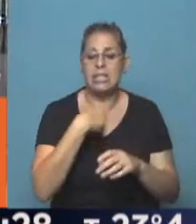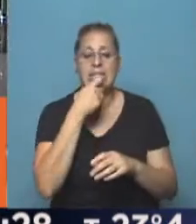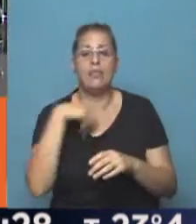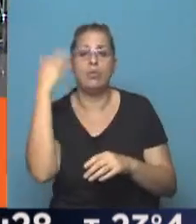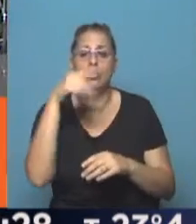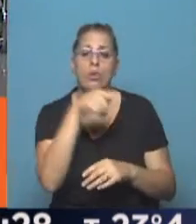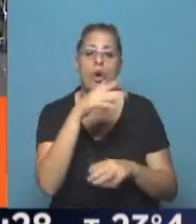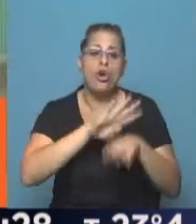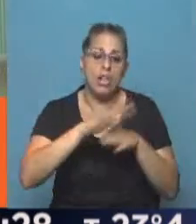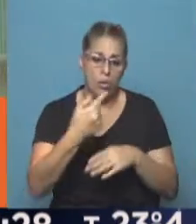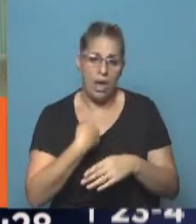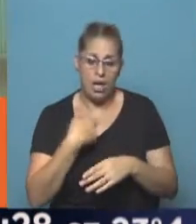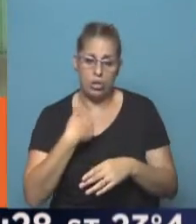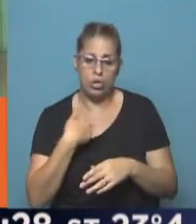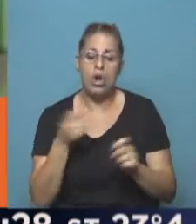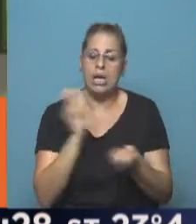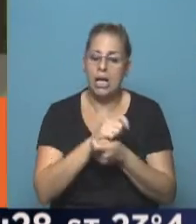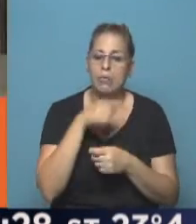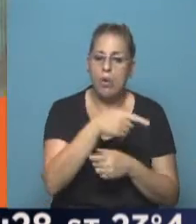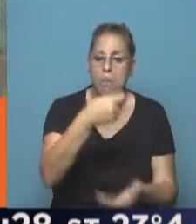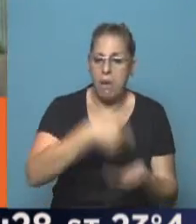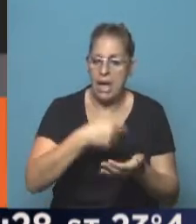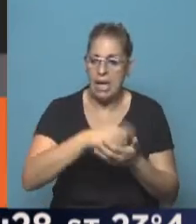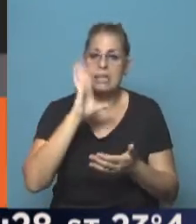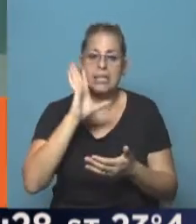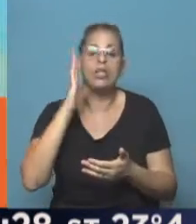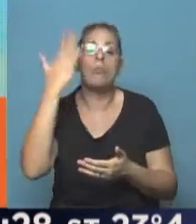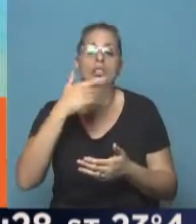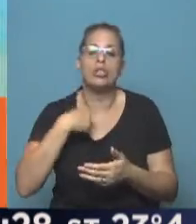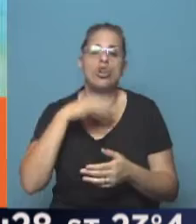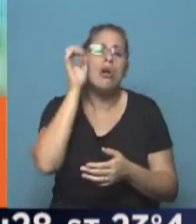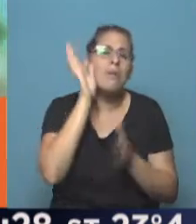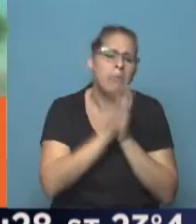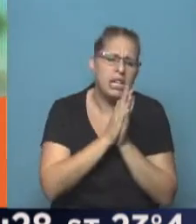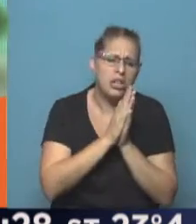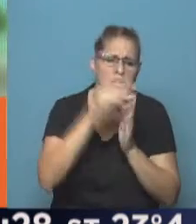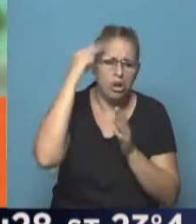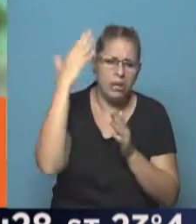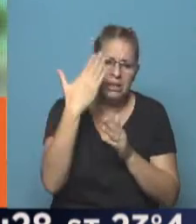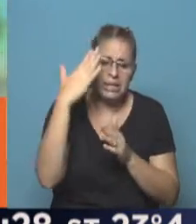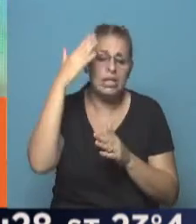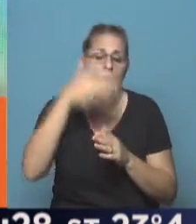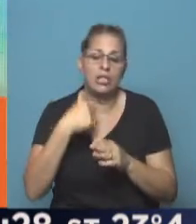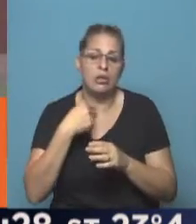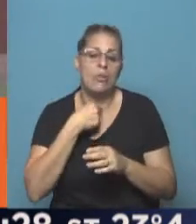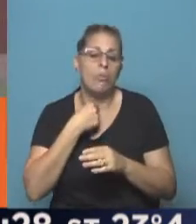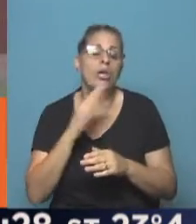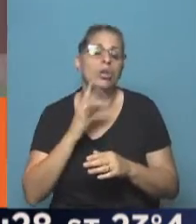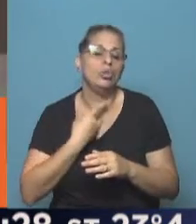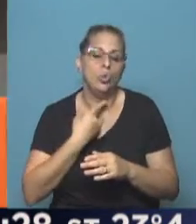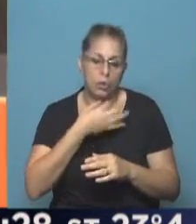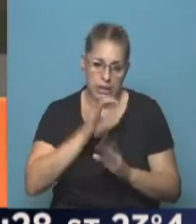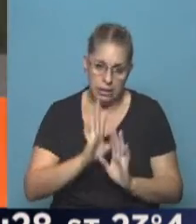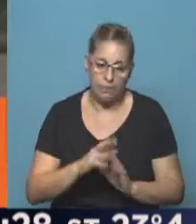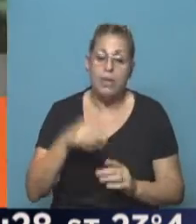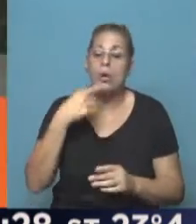decir, mire, se la reestructuro, págueme el 5% de la deuda y le perdono el 95%, y lo puedo hacer porque son mis bienes. El problema es que cuando el acreedor